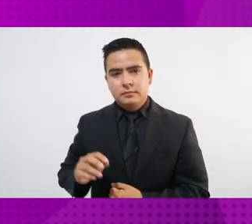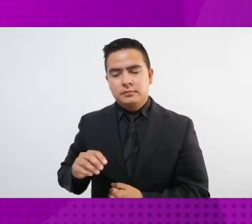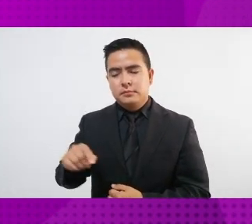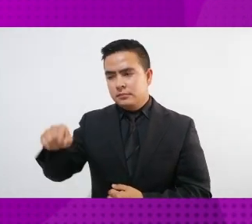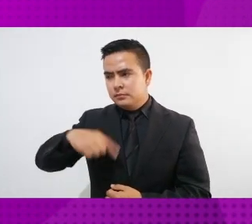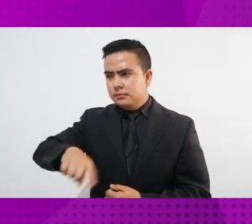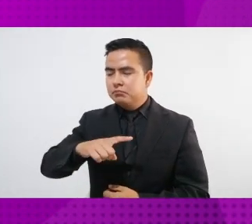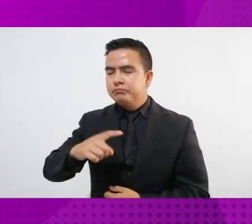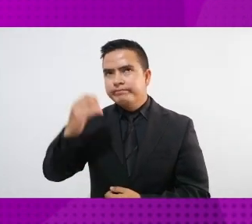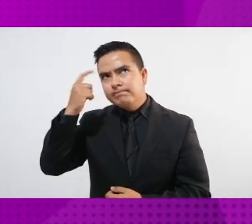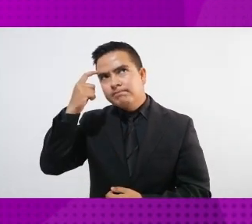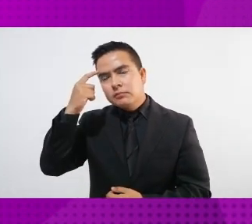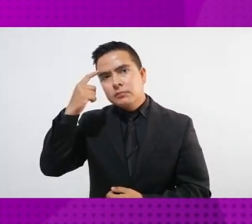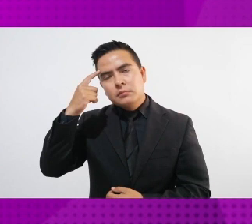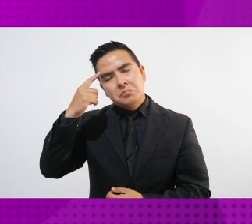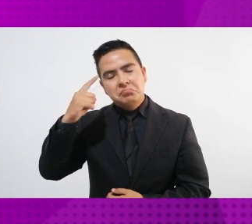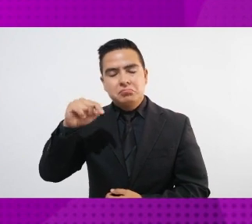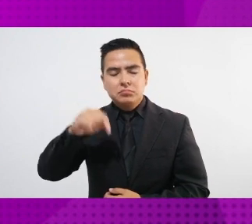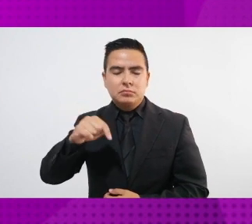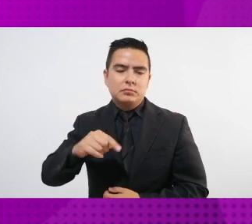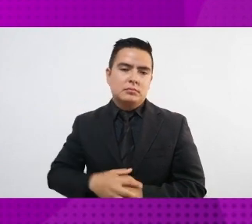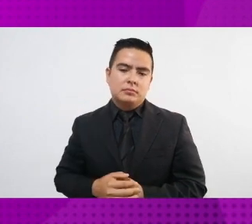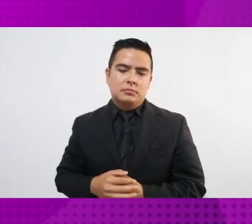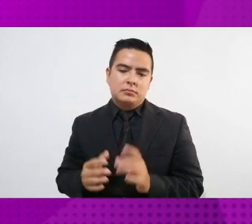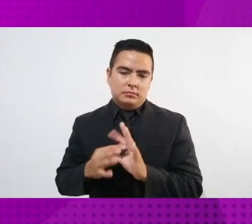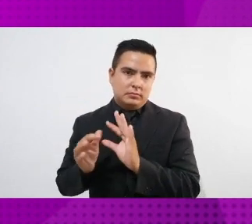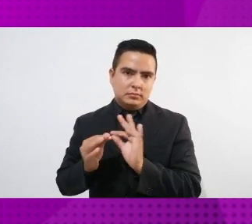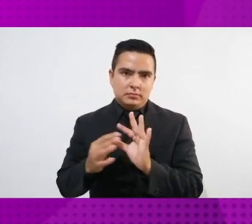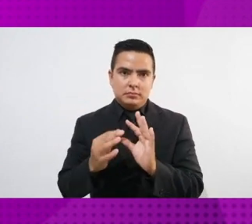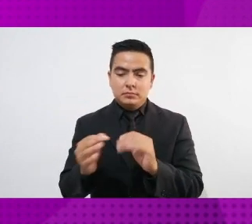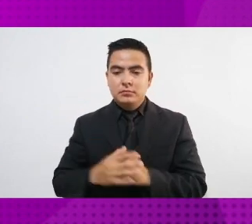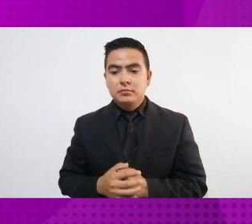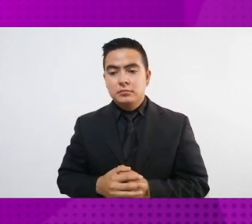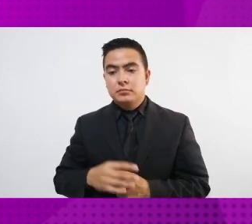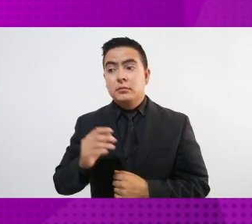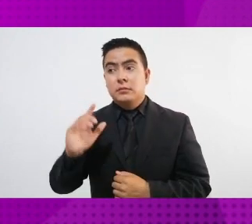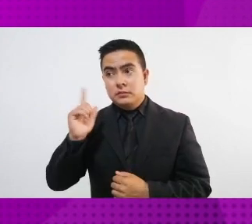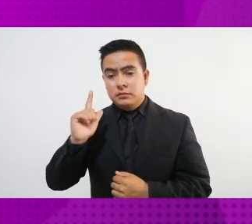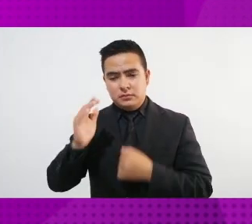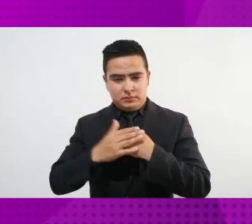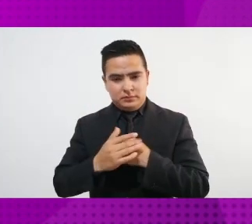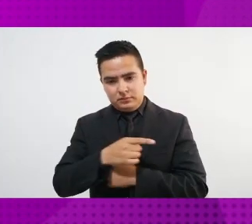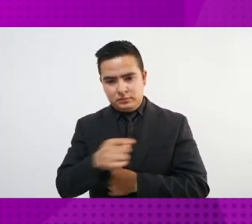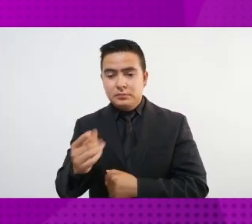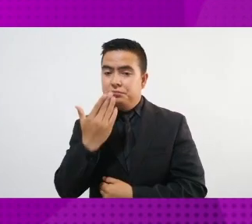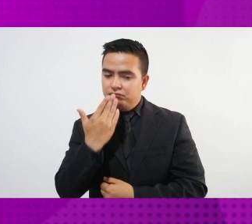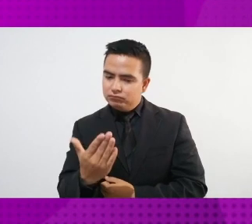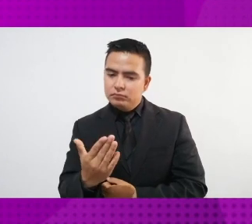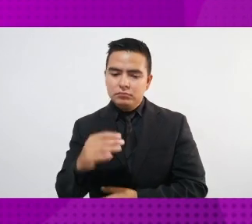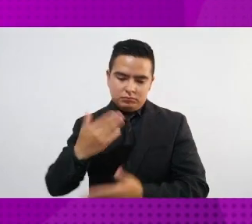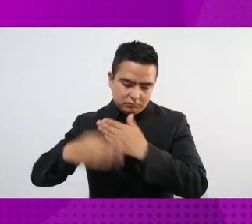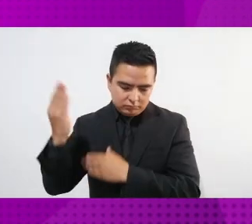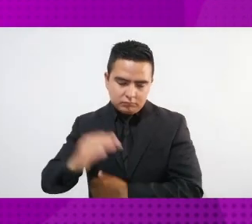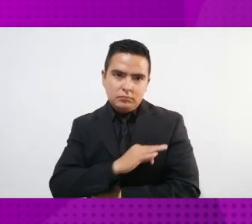¿no? Quisiera entonces nada más terminar con esa idea y comentar que, bueno, desearles todo el éxito en esa labor, y claro que nosotros